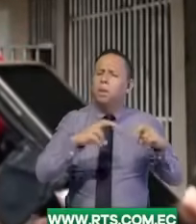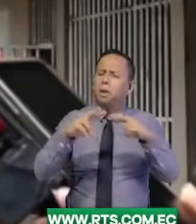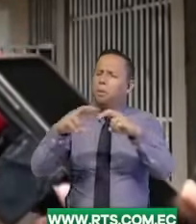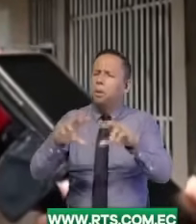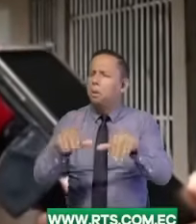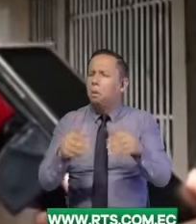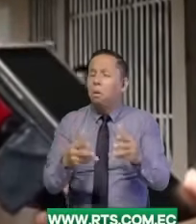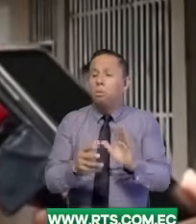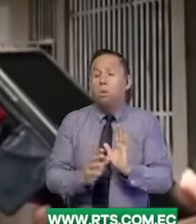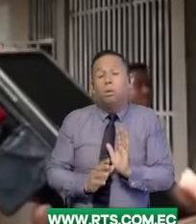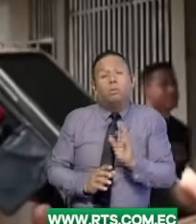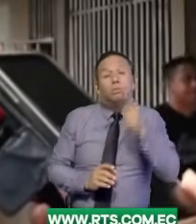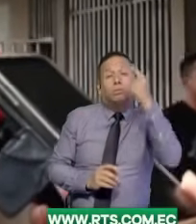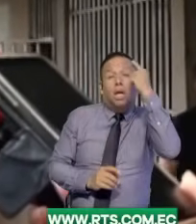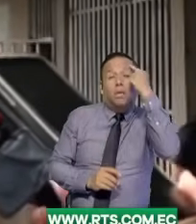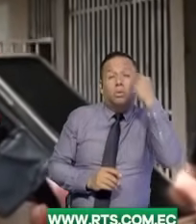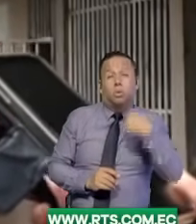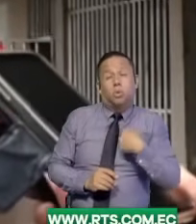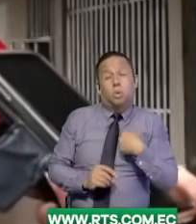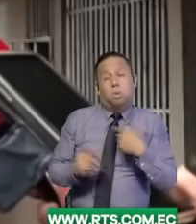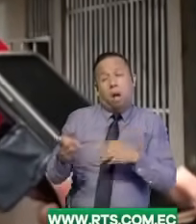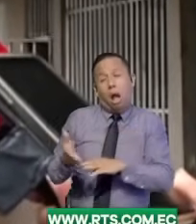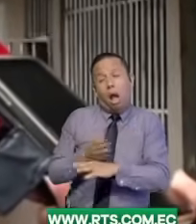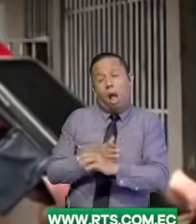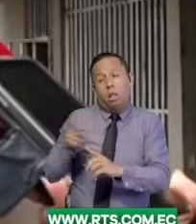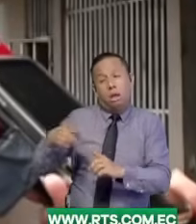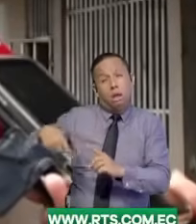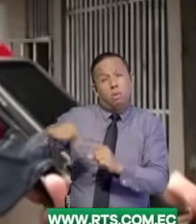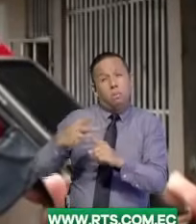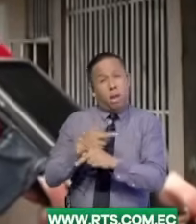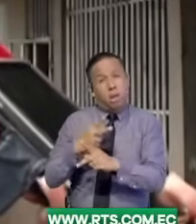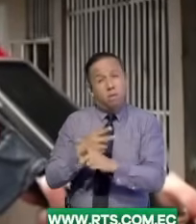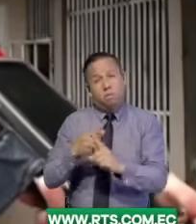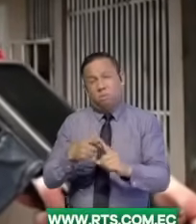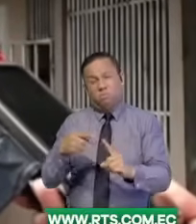ser una muerte selectiva. Esto es una situación ya